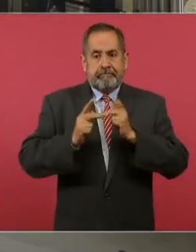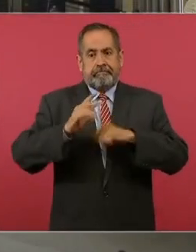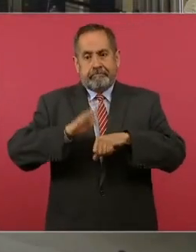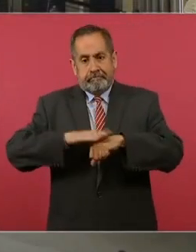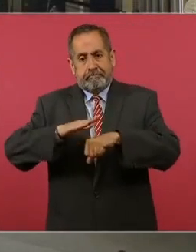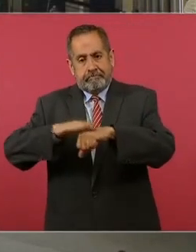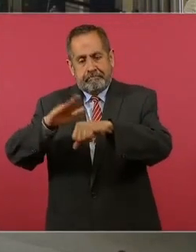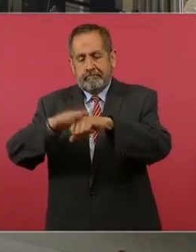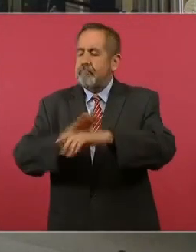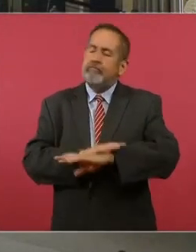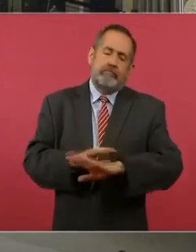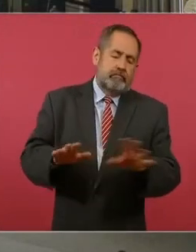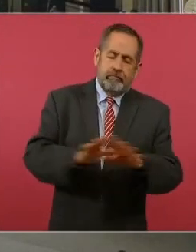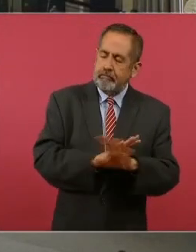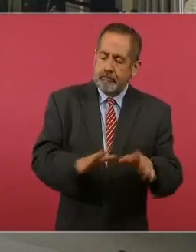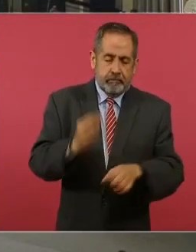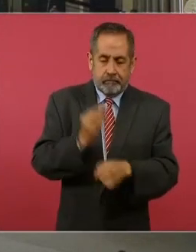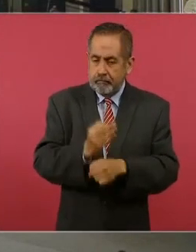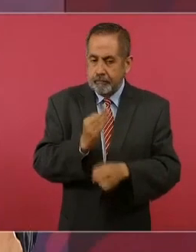Entonces, eso ya no existe.